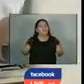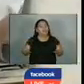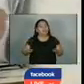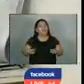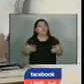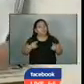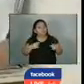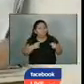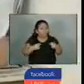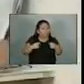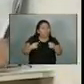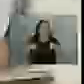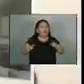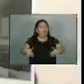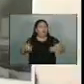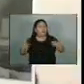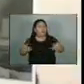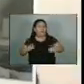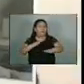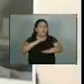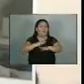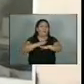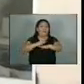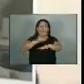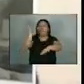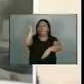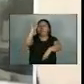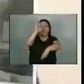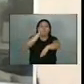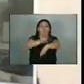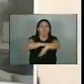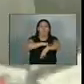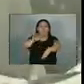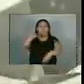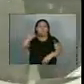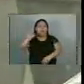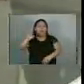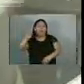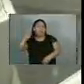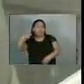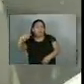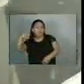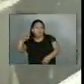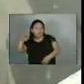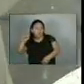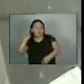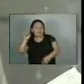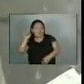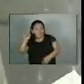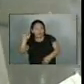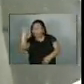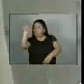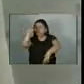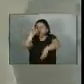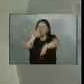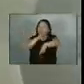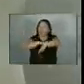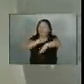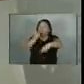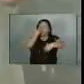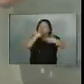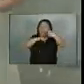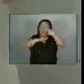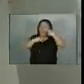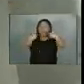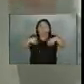se continúan ejecutando acciones para eliminar el zancudo Aedes aegypti, que es el transmisor del dengue, Zika